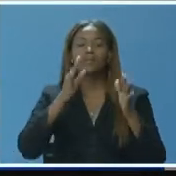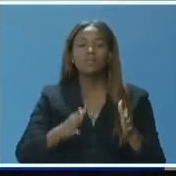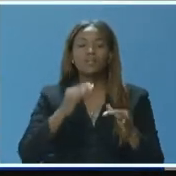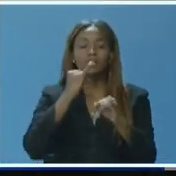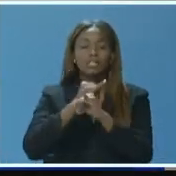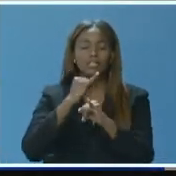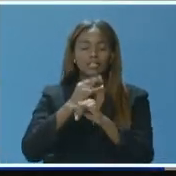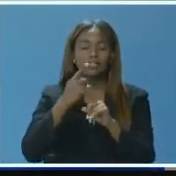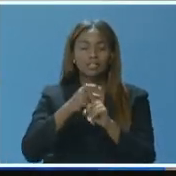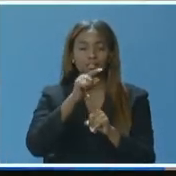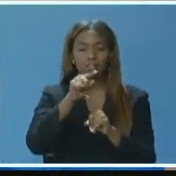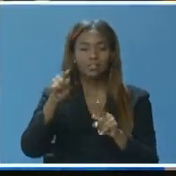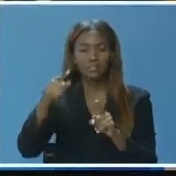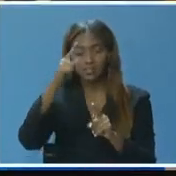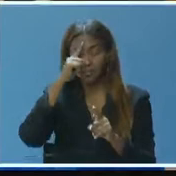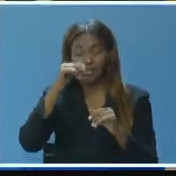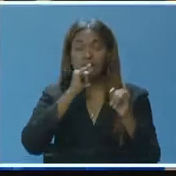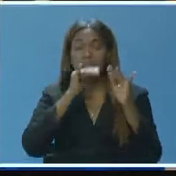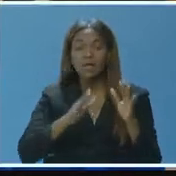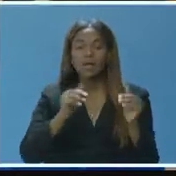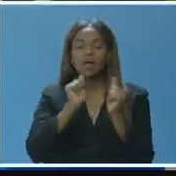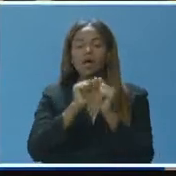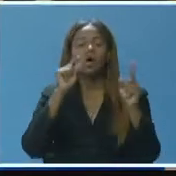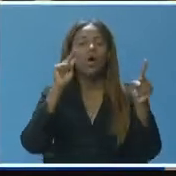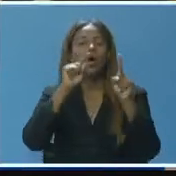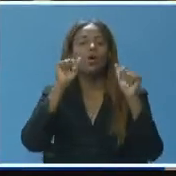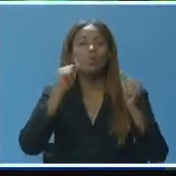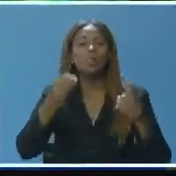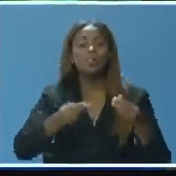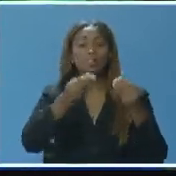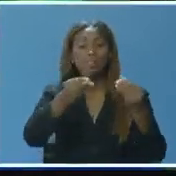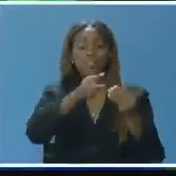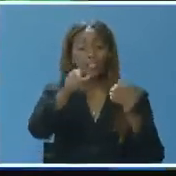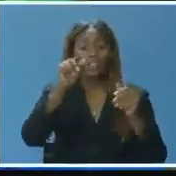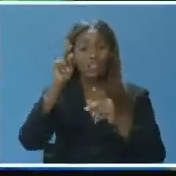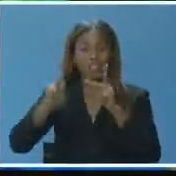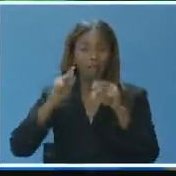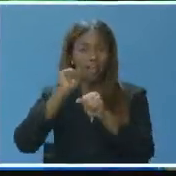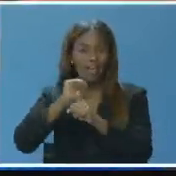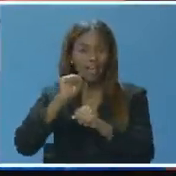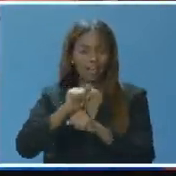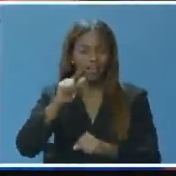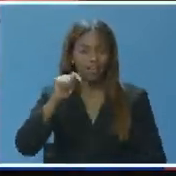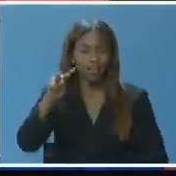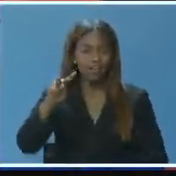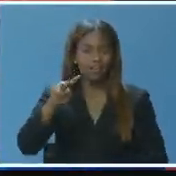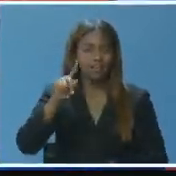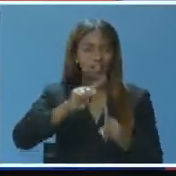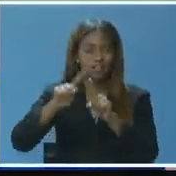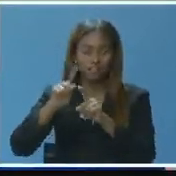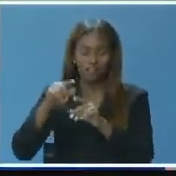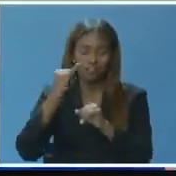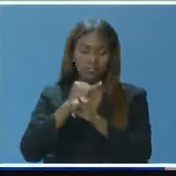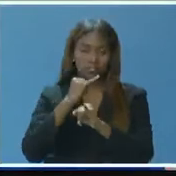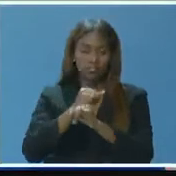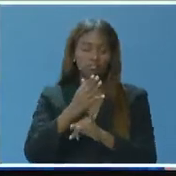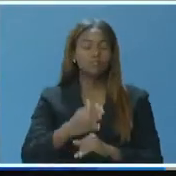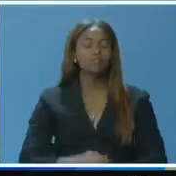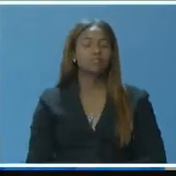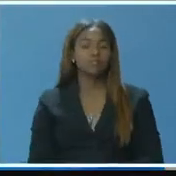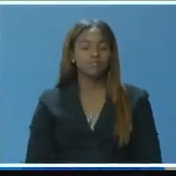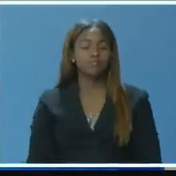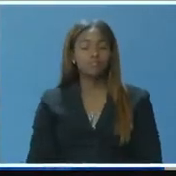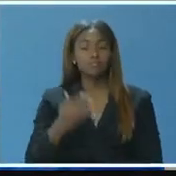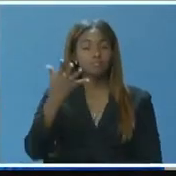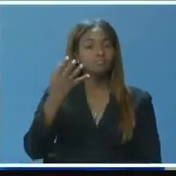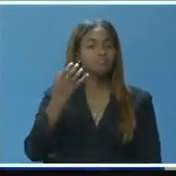Gremios de Trabajadores de la Prensa con la finalidad de ofrecer a los trabajadores de la televisión los servicios de la institución. La idea es que con el